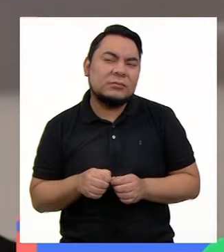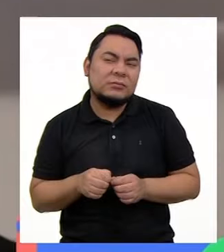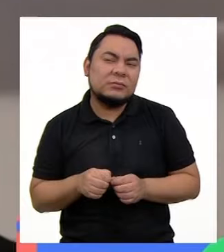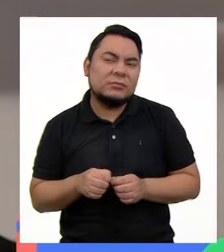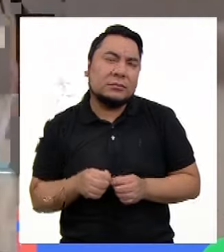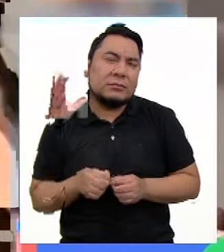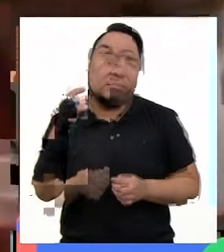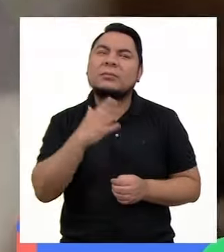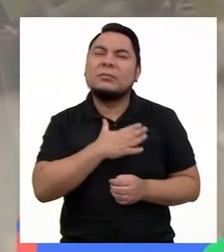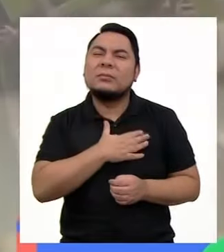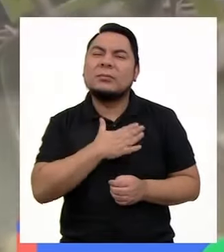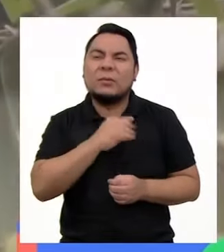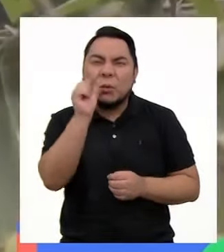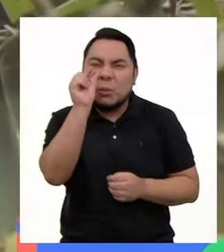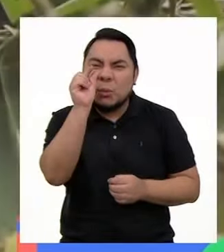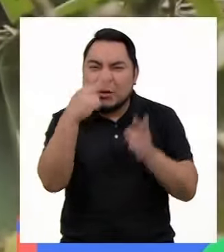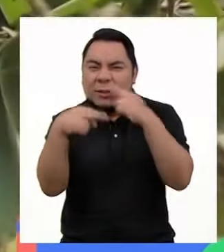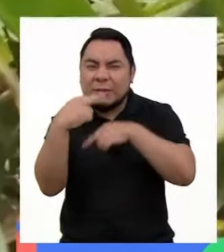Ahora vengo.